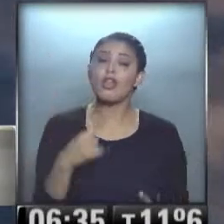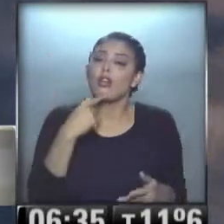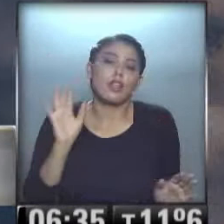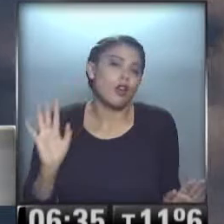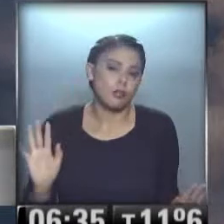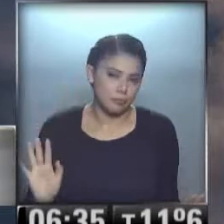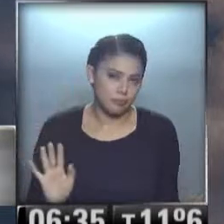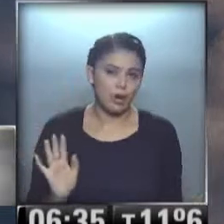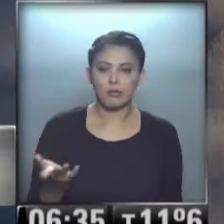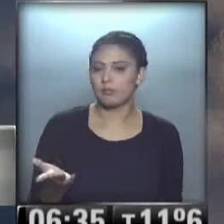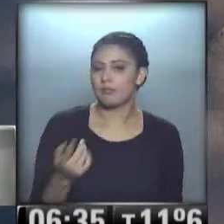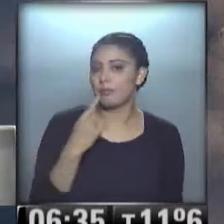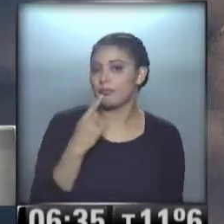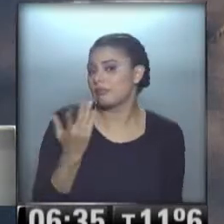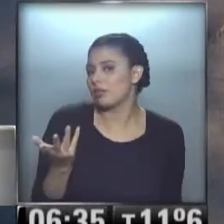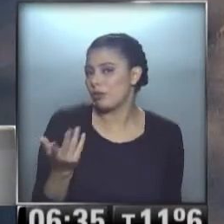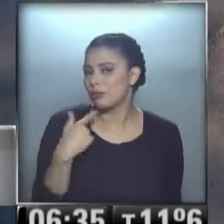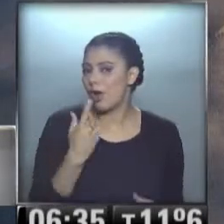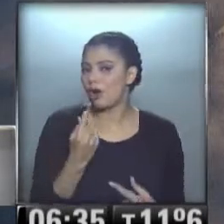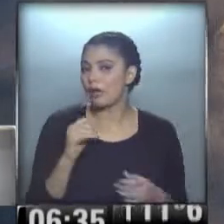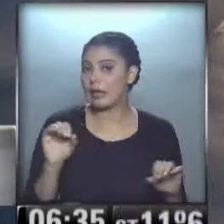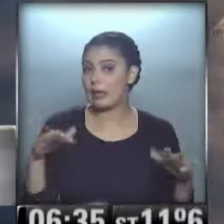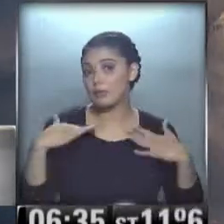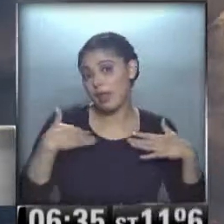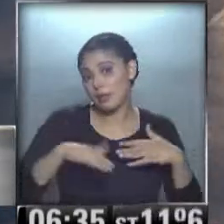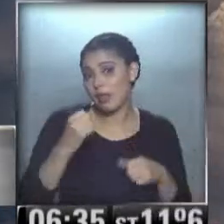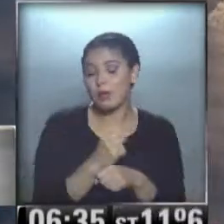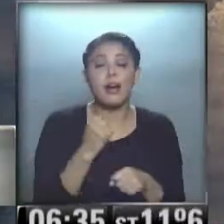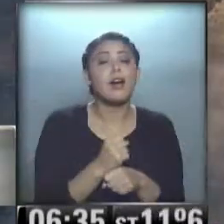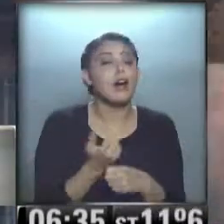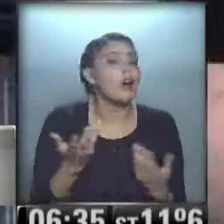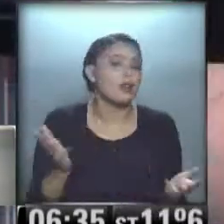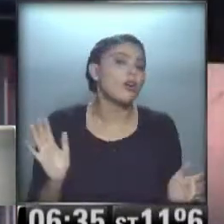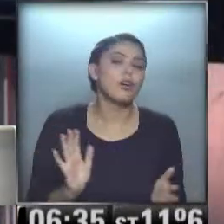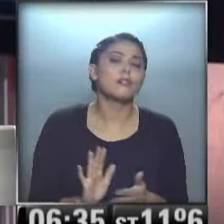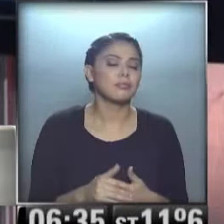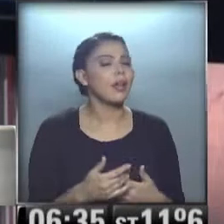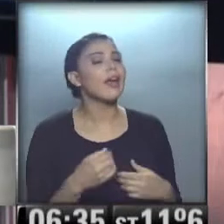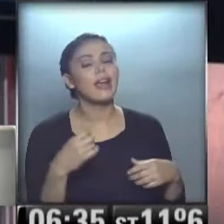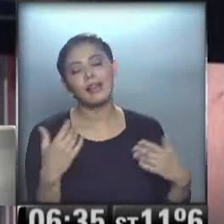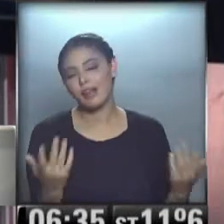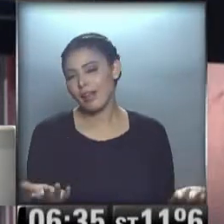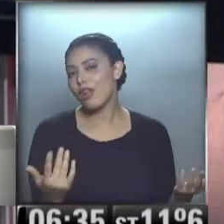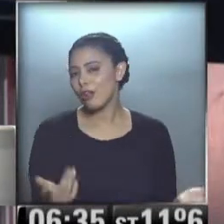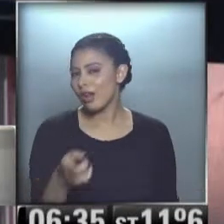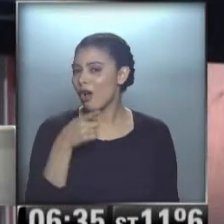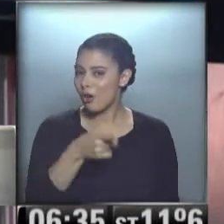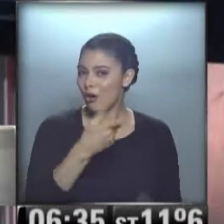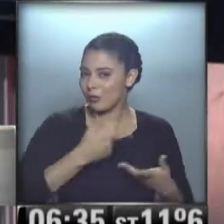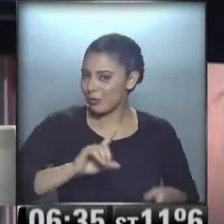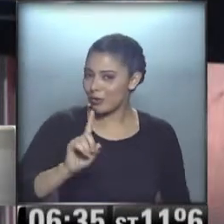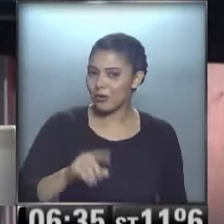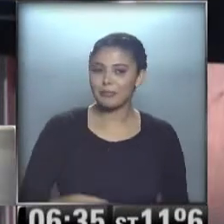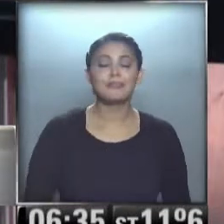por la gimnasia que hace para ir a trabajar o para ir a... Claro, no contamina el medio ambiente. Muy